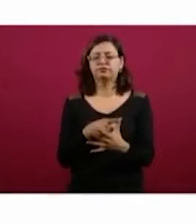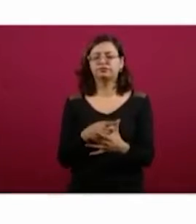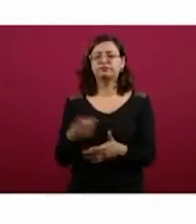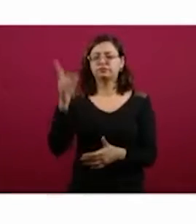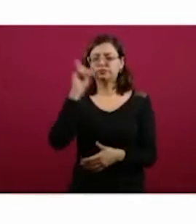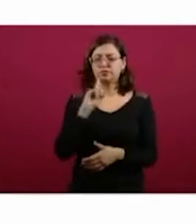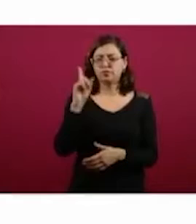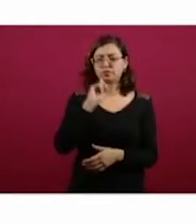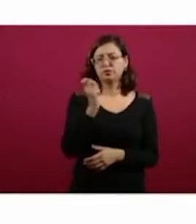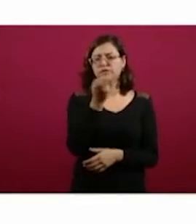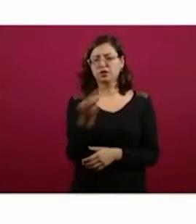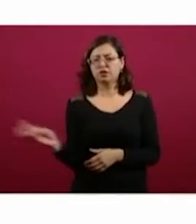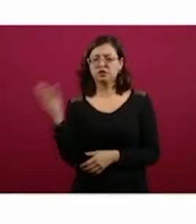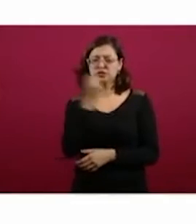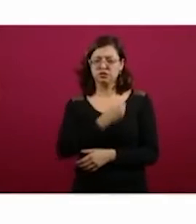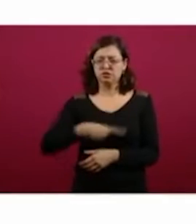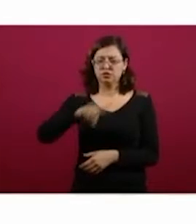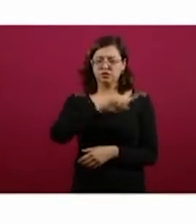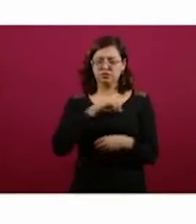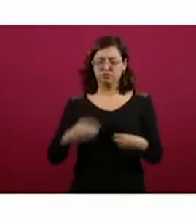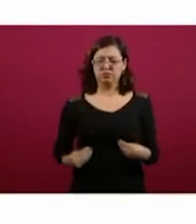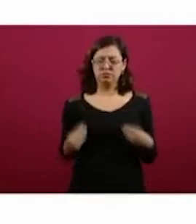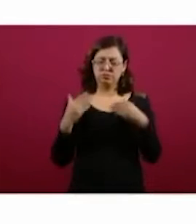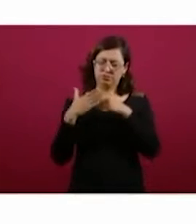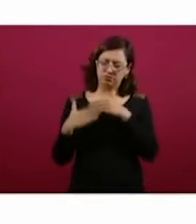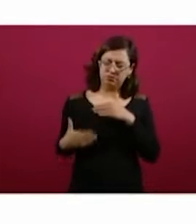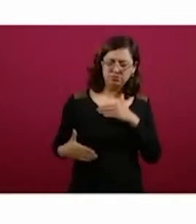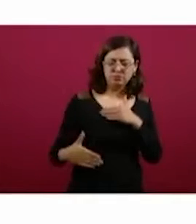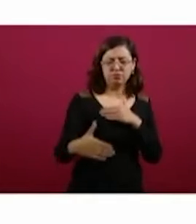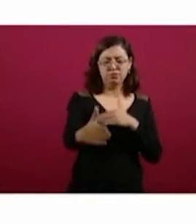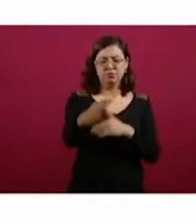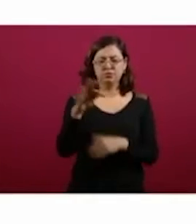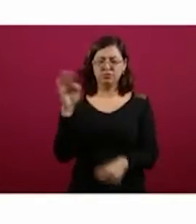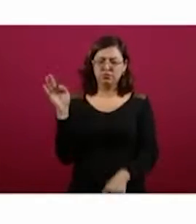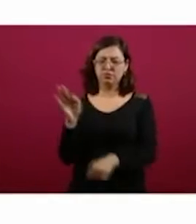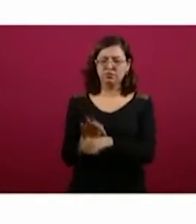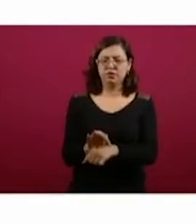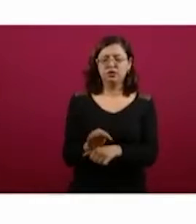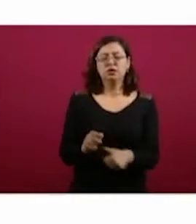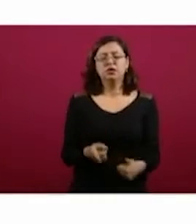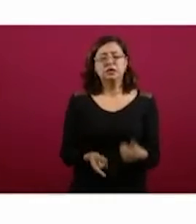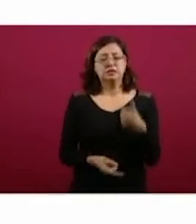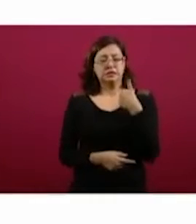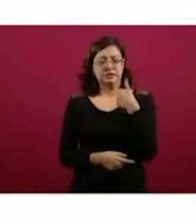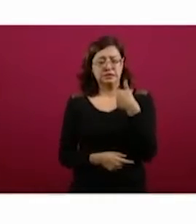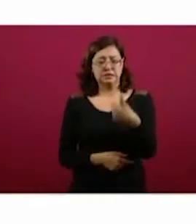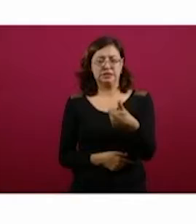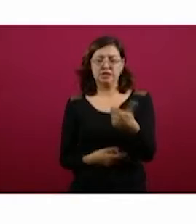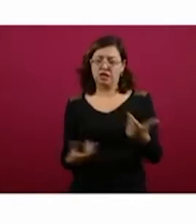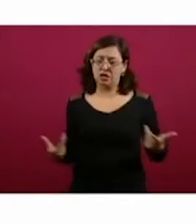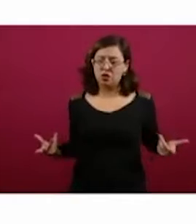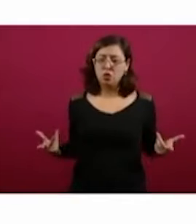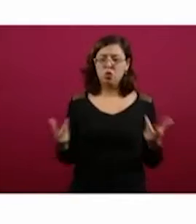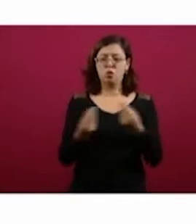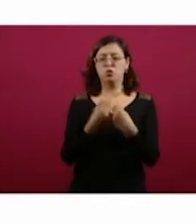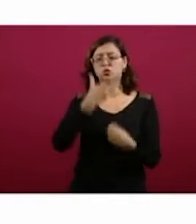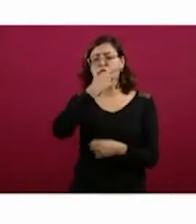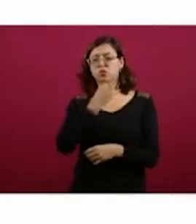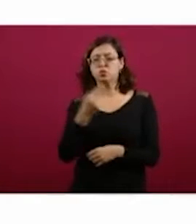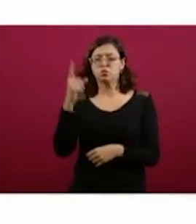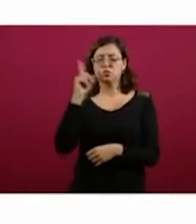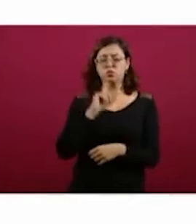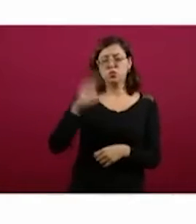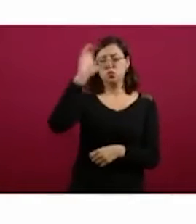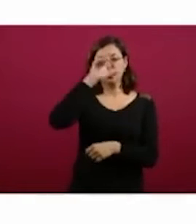de las mujeres a lo largo de toda su vida. Sexto, para trabajar juntas y juntos por una